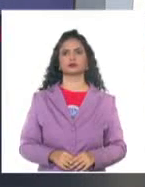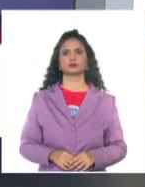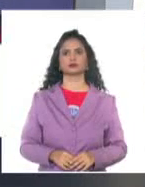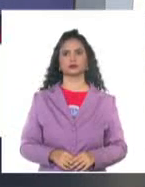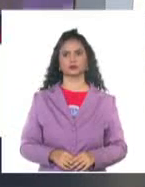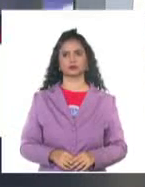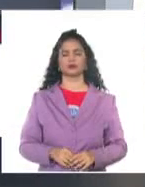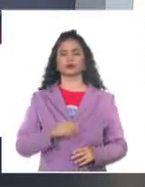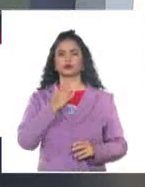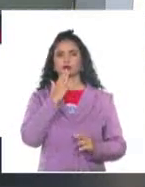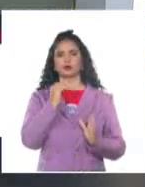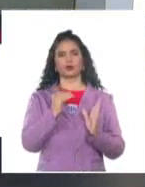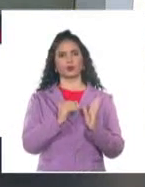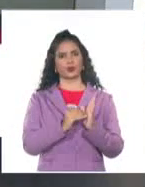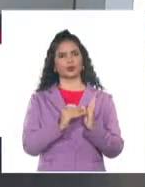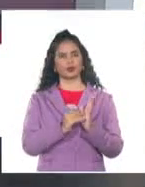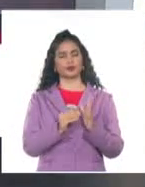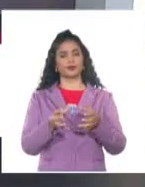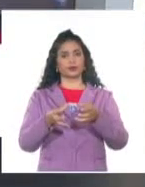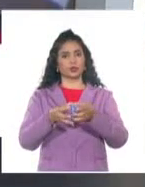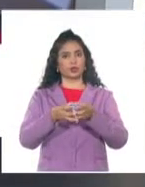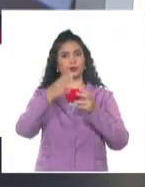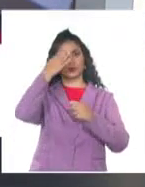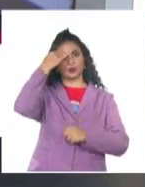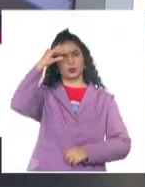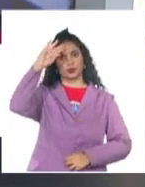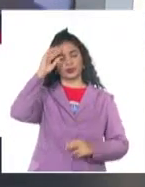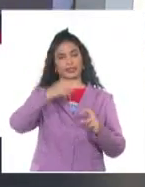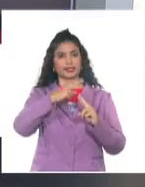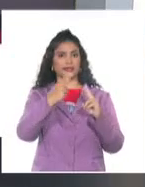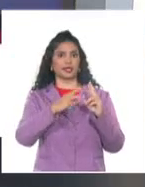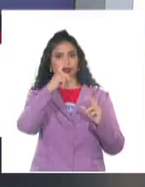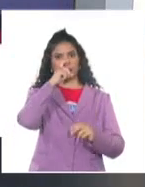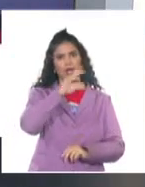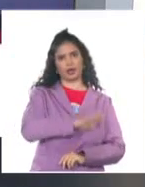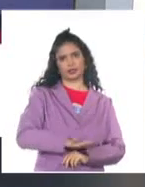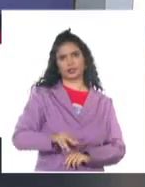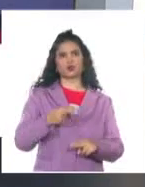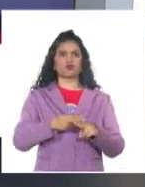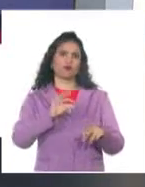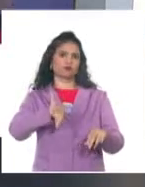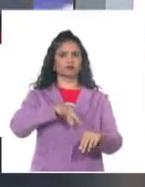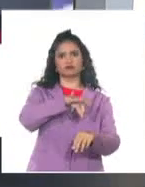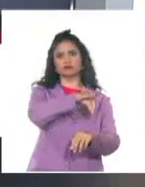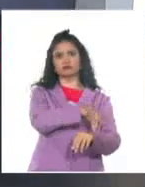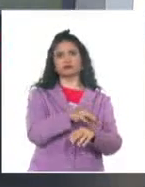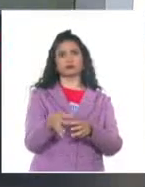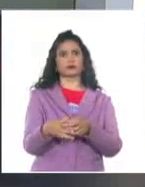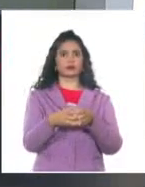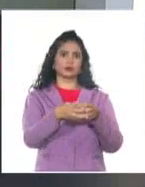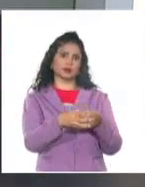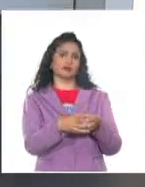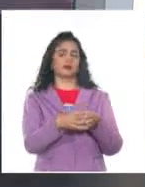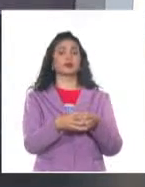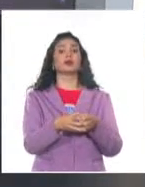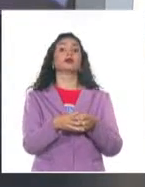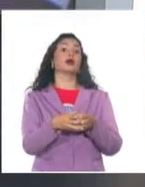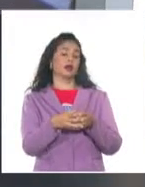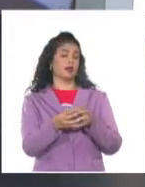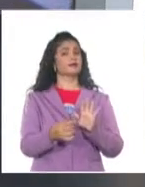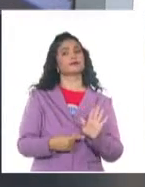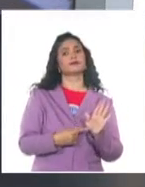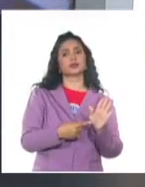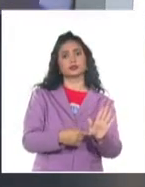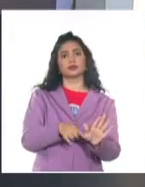Buenas tardes. La compañía cubana de teatro infantil La Colmenita, dirigida por Carlos Alberto Cremata, regresará a escenarios de